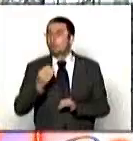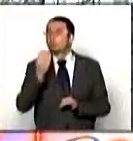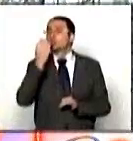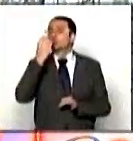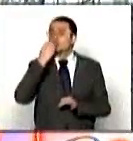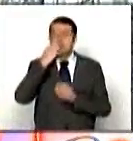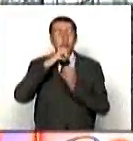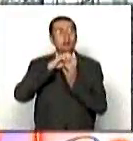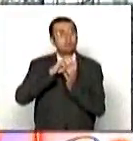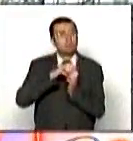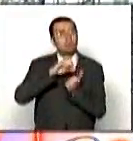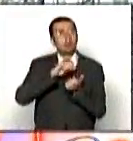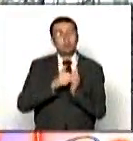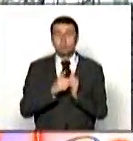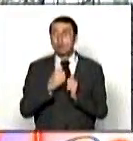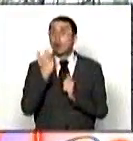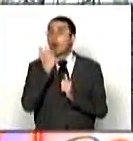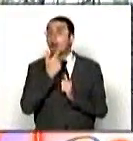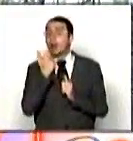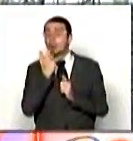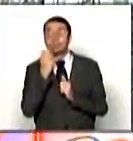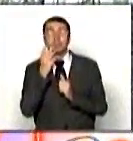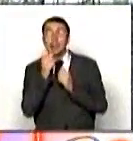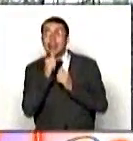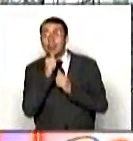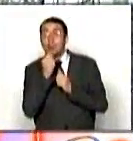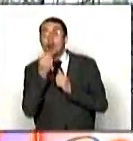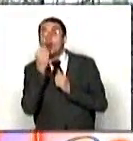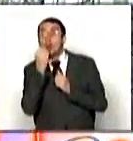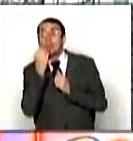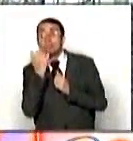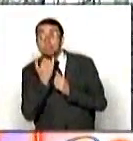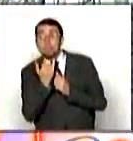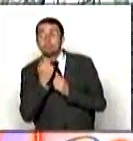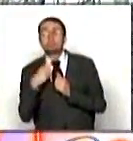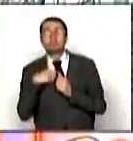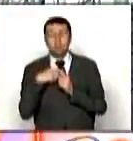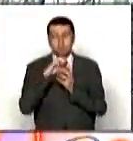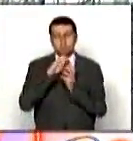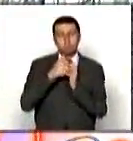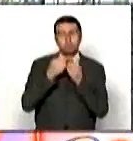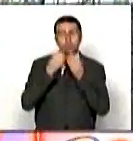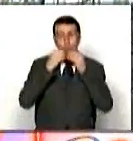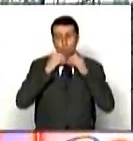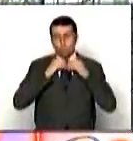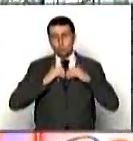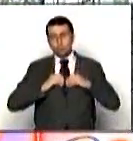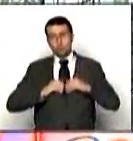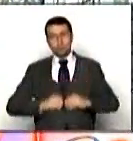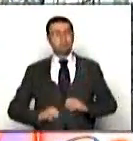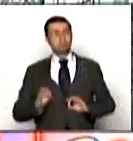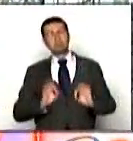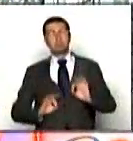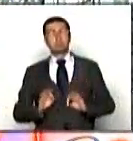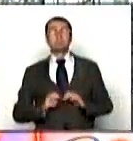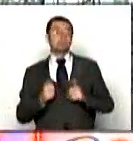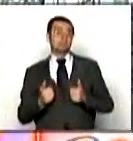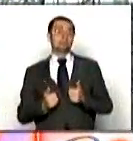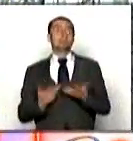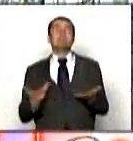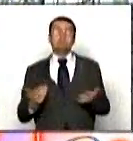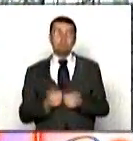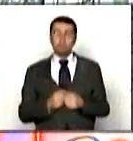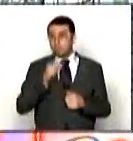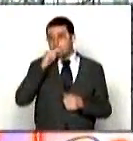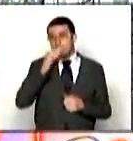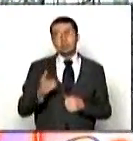alimentos. La saliva tiene unas enzimas que hace que esos alimentos se degraden de una manera adecuada y lleguen al estómago preparados para ser digeridos. Entonces, el niño que